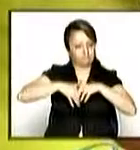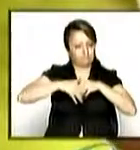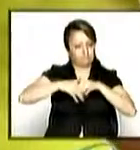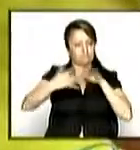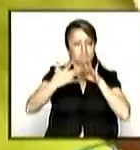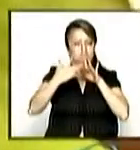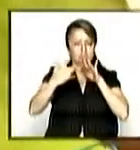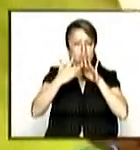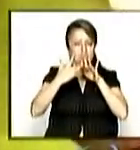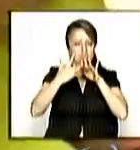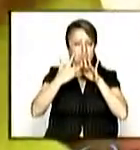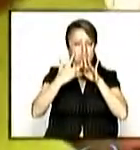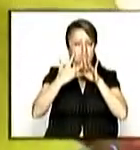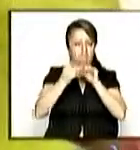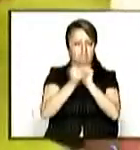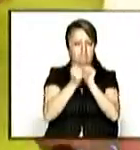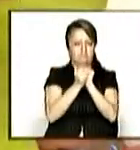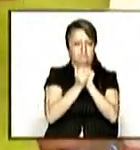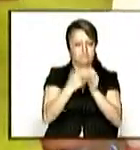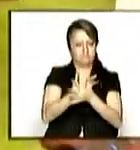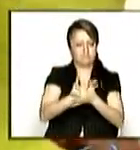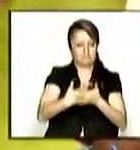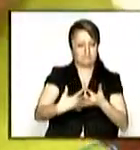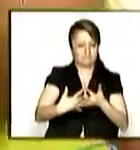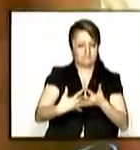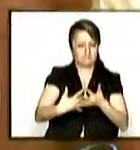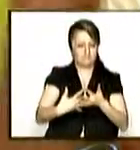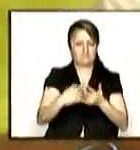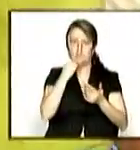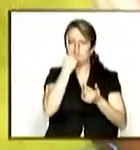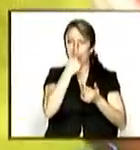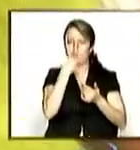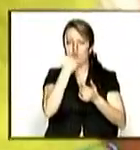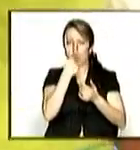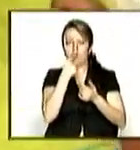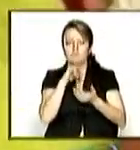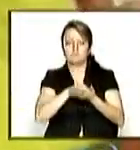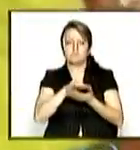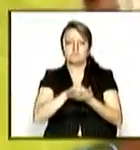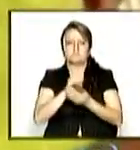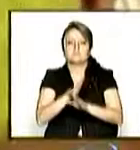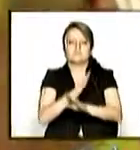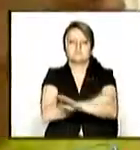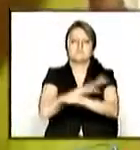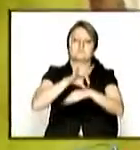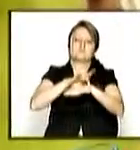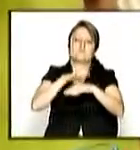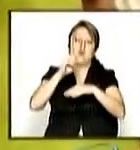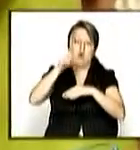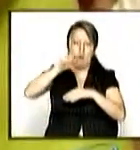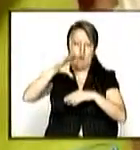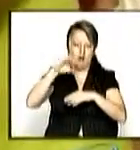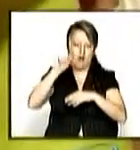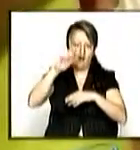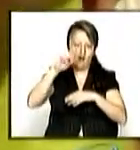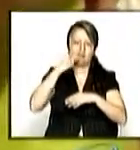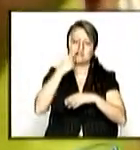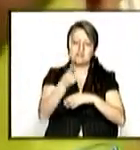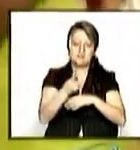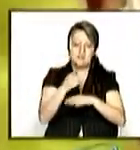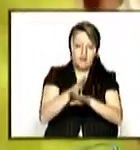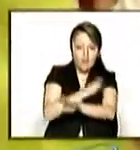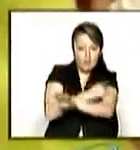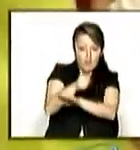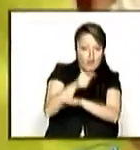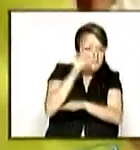de metales con la humedad de la boca. Generalmente, como decía el doctor Oscar, el paciente que tenga un puente